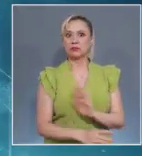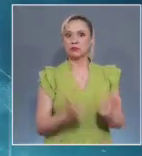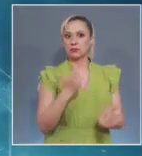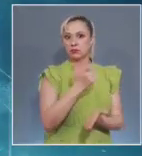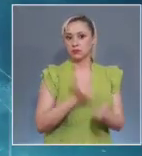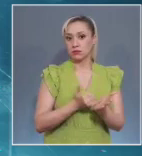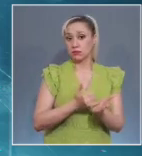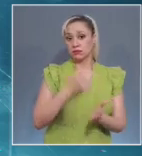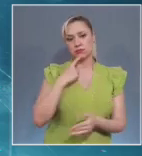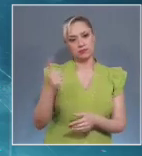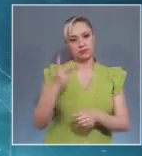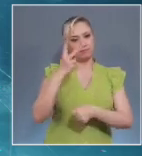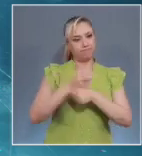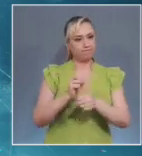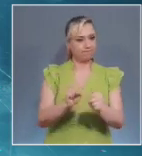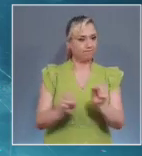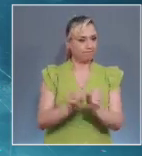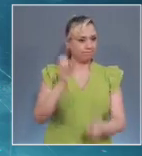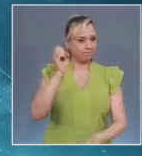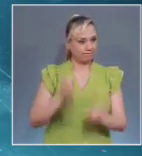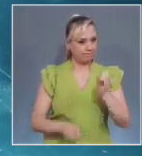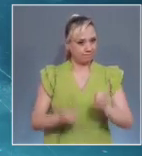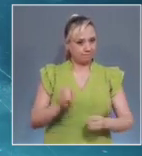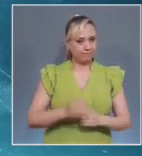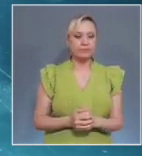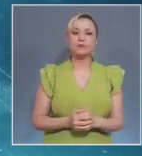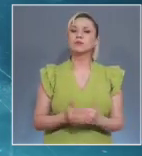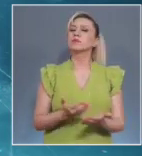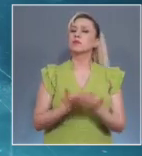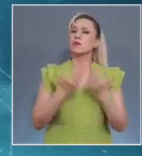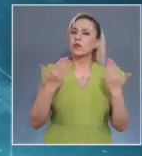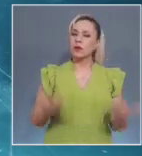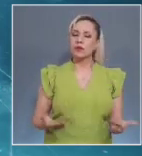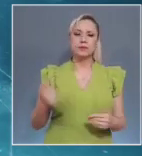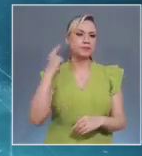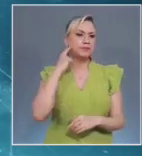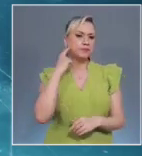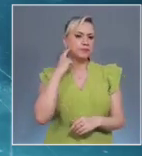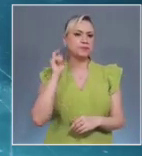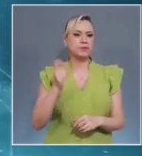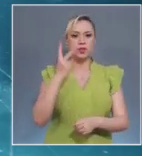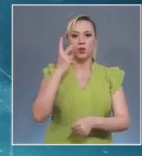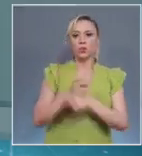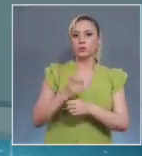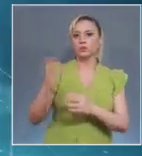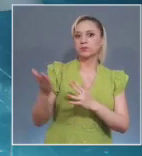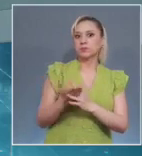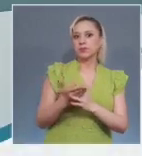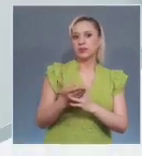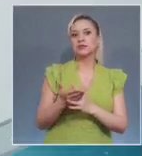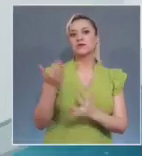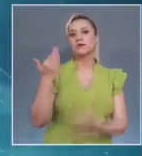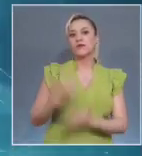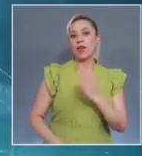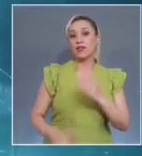Cierran etapa de instrucción en las acciones promovidas contra la segunda parte de las reformas político-electorales.